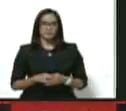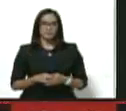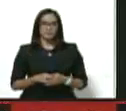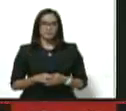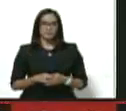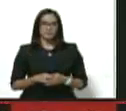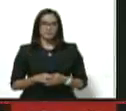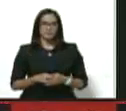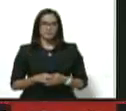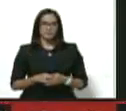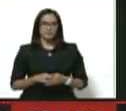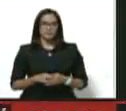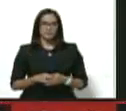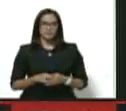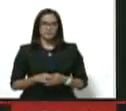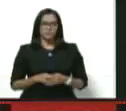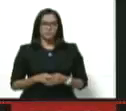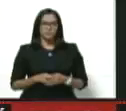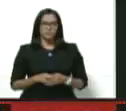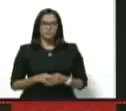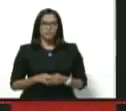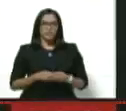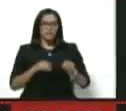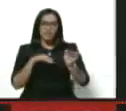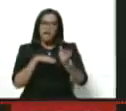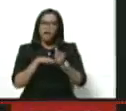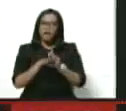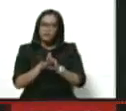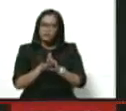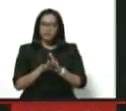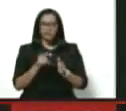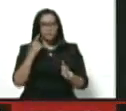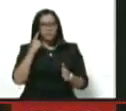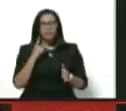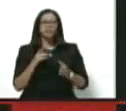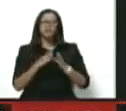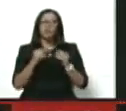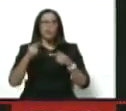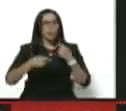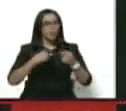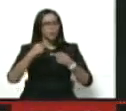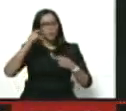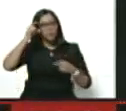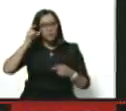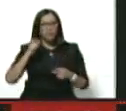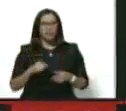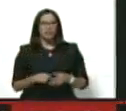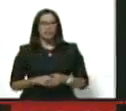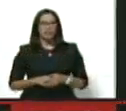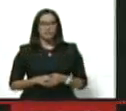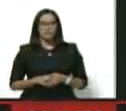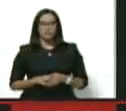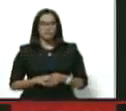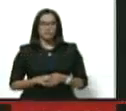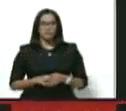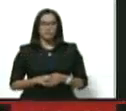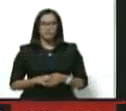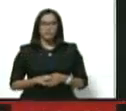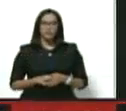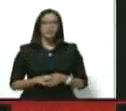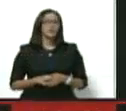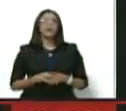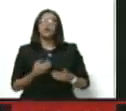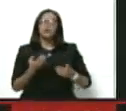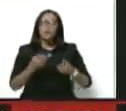creciendo. Y avanzando, los problemas buenos que surjan, todos los iremos atendiendo, los problemas que surjan